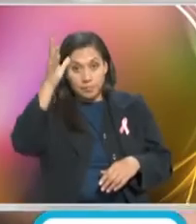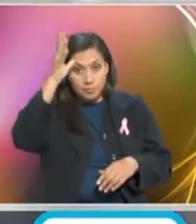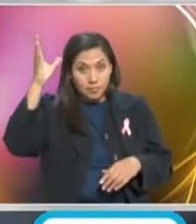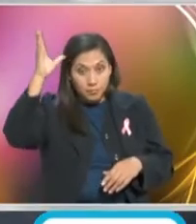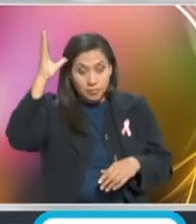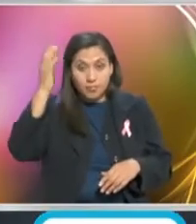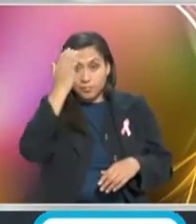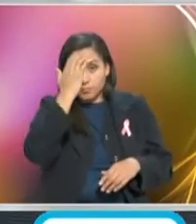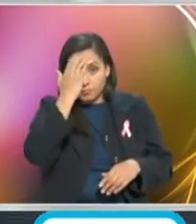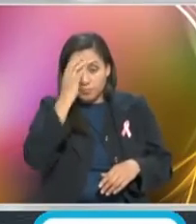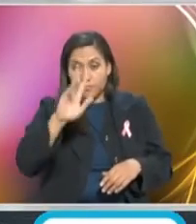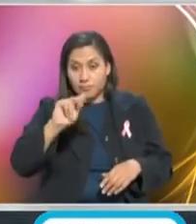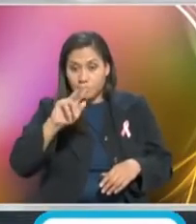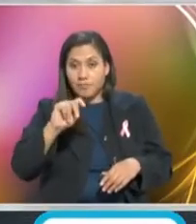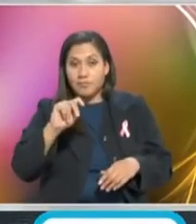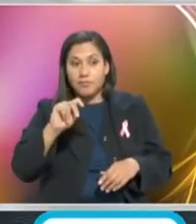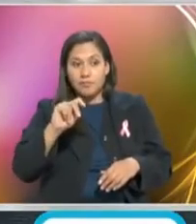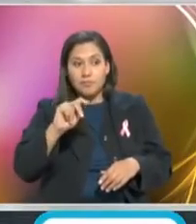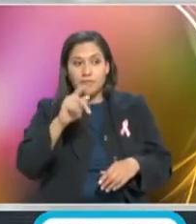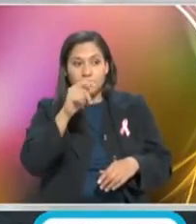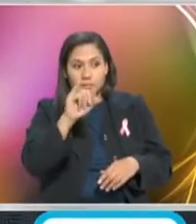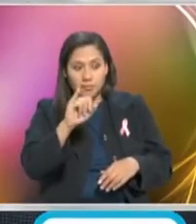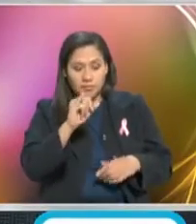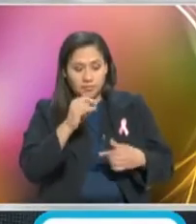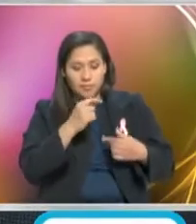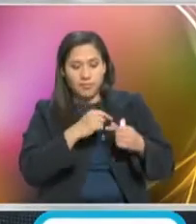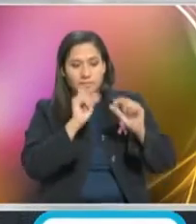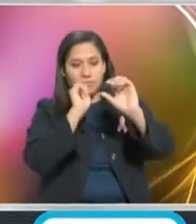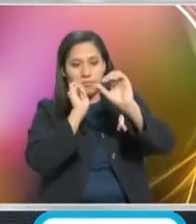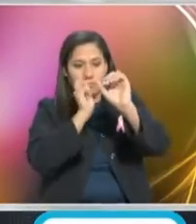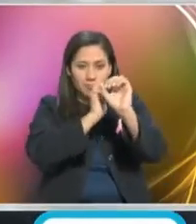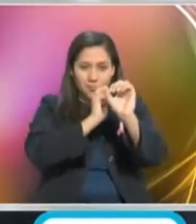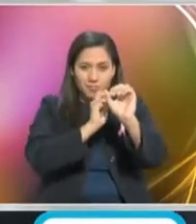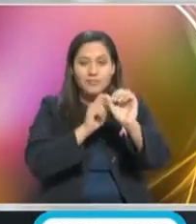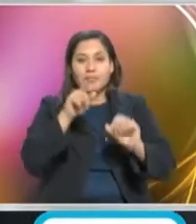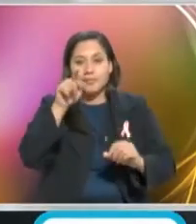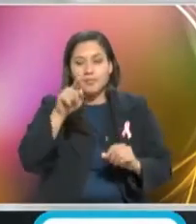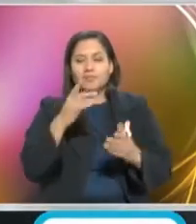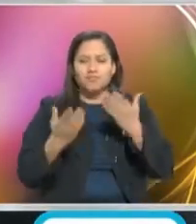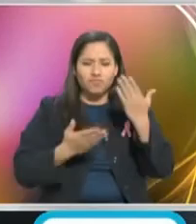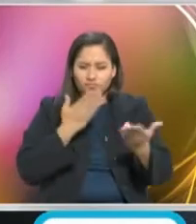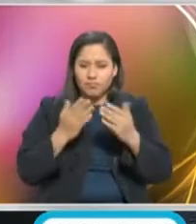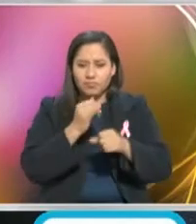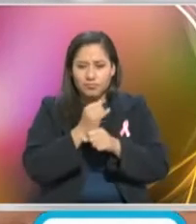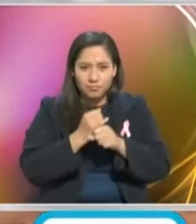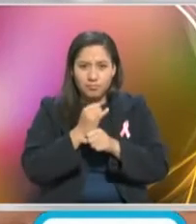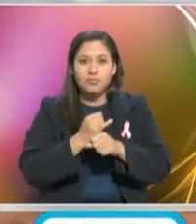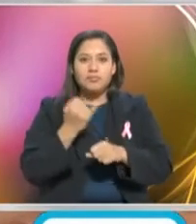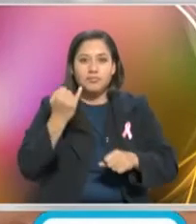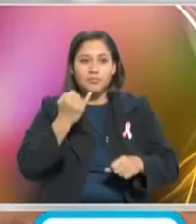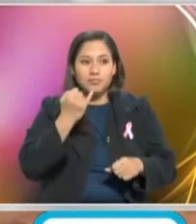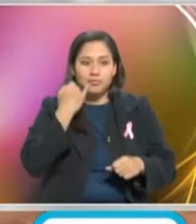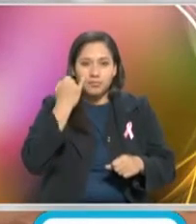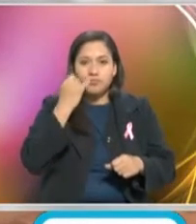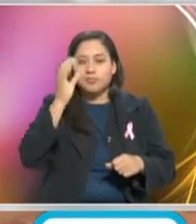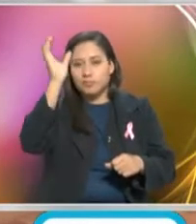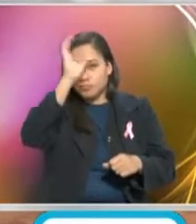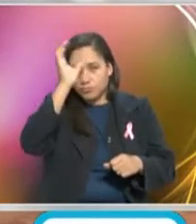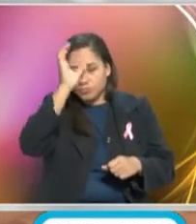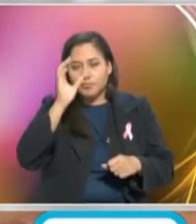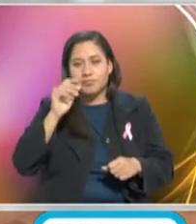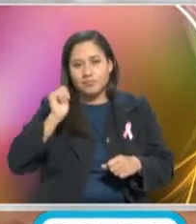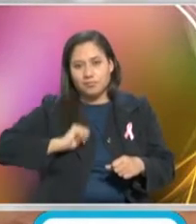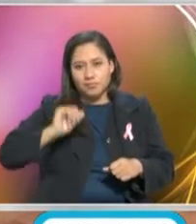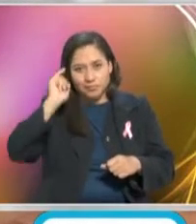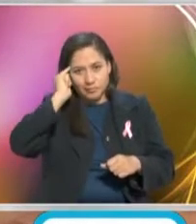hubieran conocido la televisión, así lo hubieran escrito. ¿Cómo está eso? A ver. Él era un estudioso de las costumbres, historia y